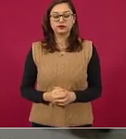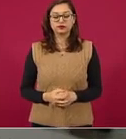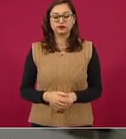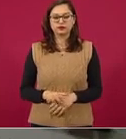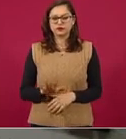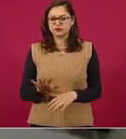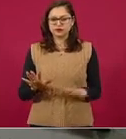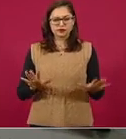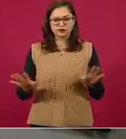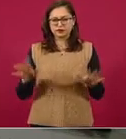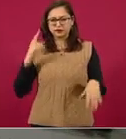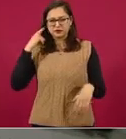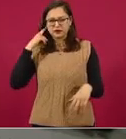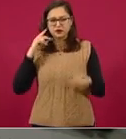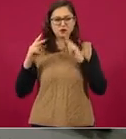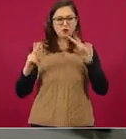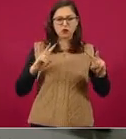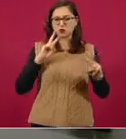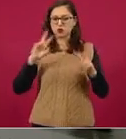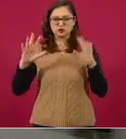Sí.